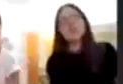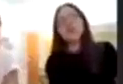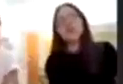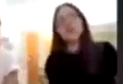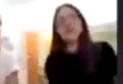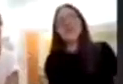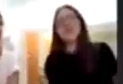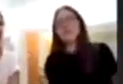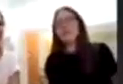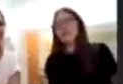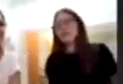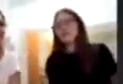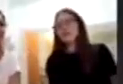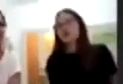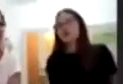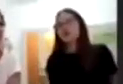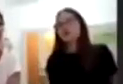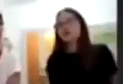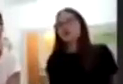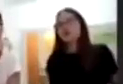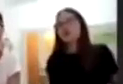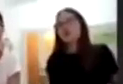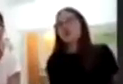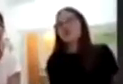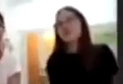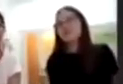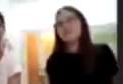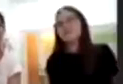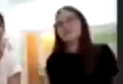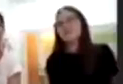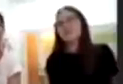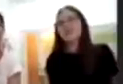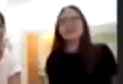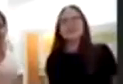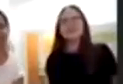Y, bueno, este es el trabajo que venimos a compartir y a mostrarles